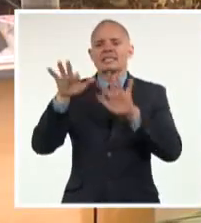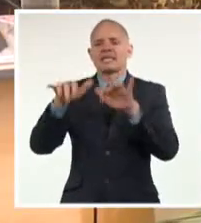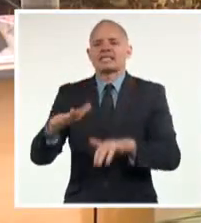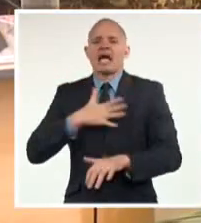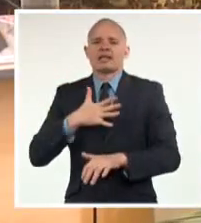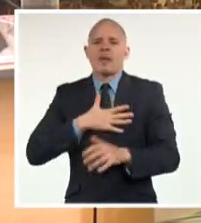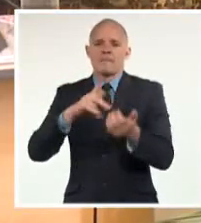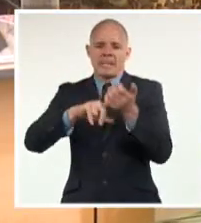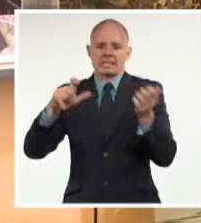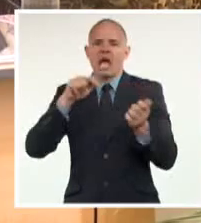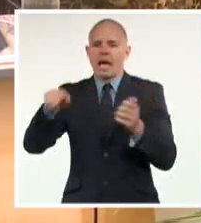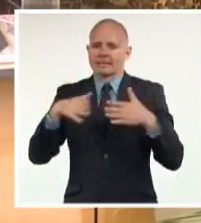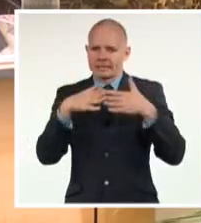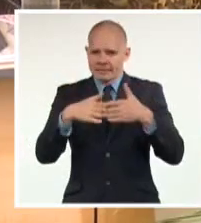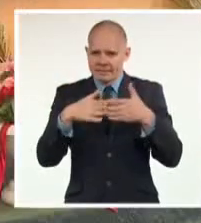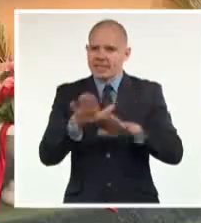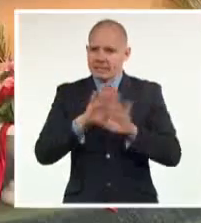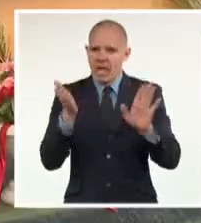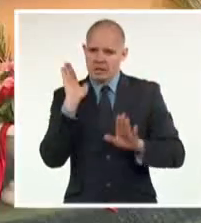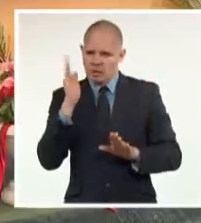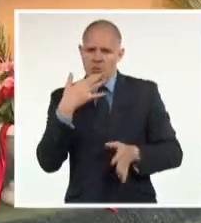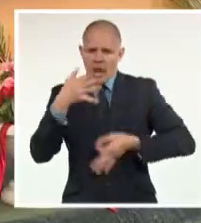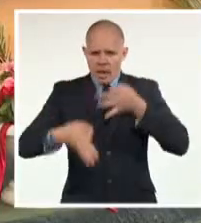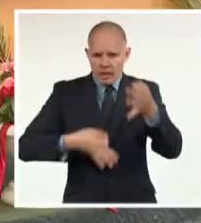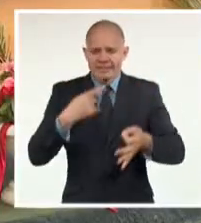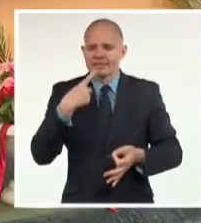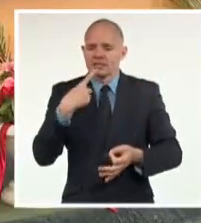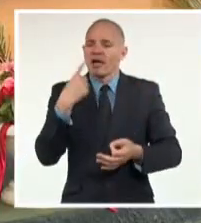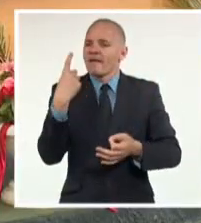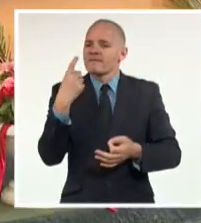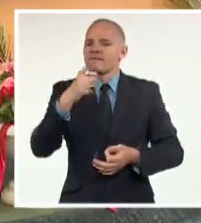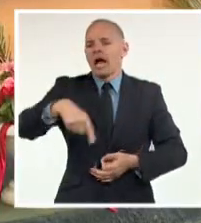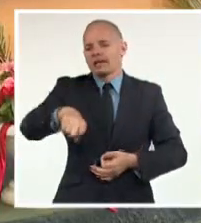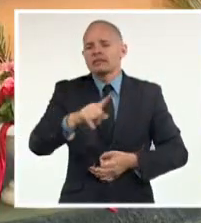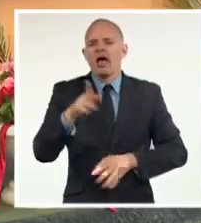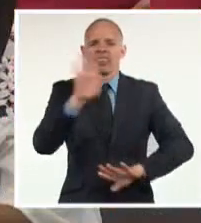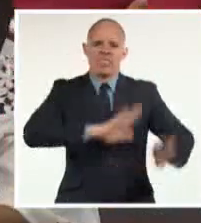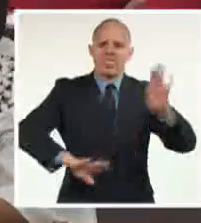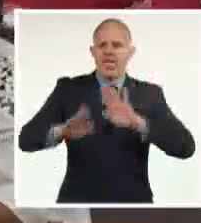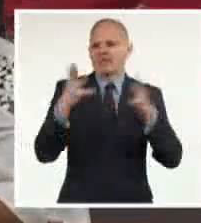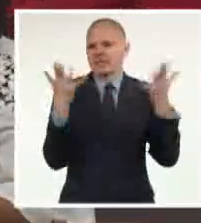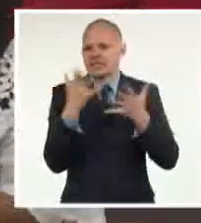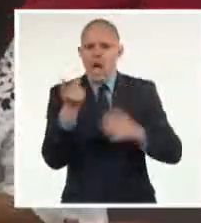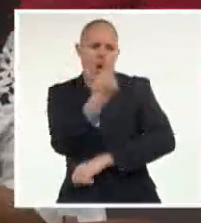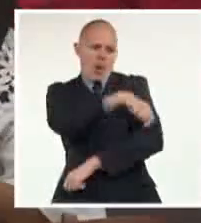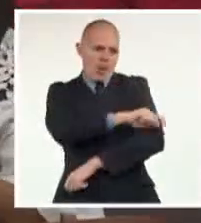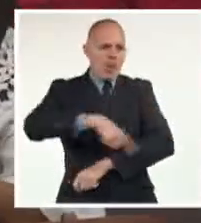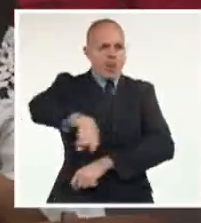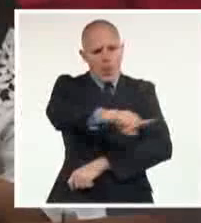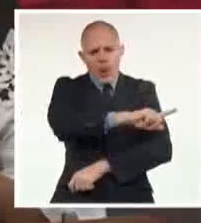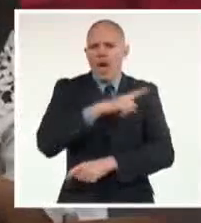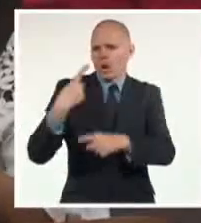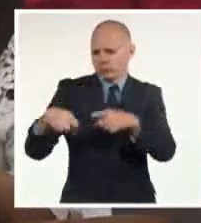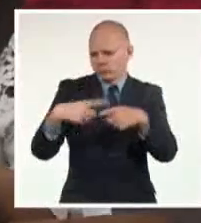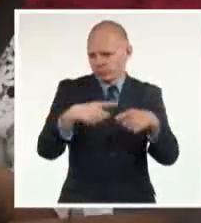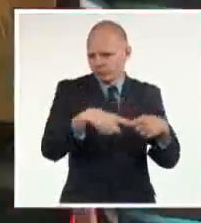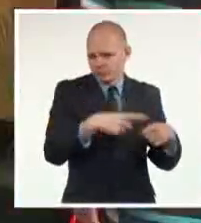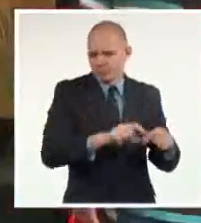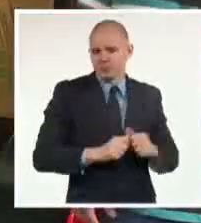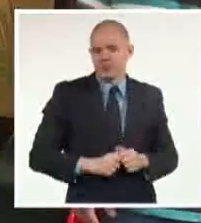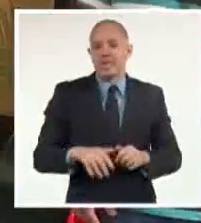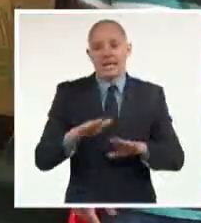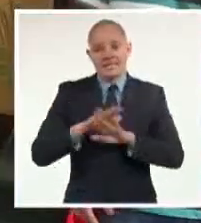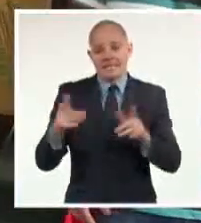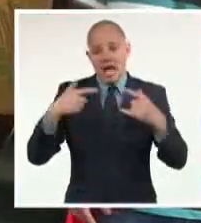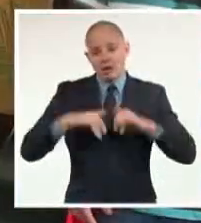de la palabra instó a continuar defendiendo al gremio, a la nación y al pueblo cubano. Al concluir la asamblea se dio a conocer la membresía